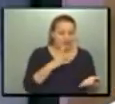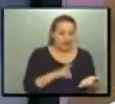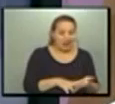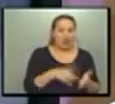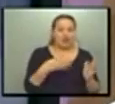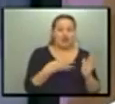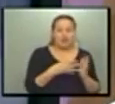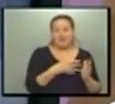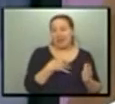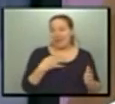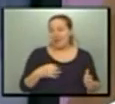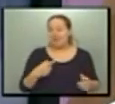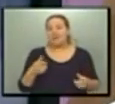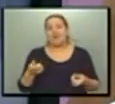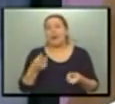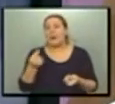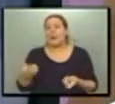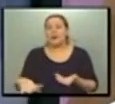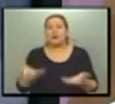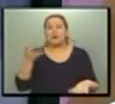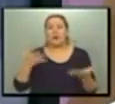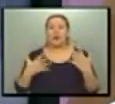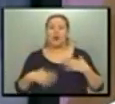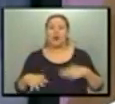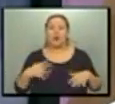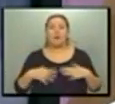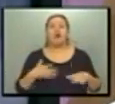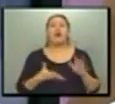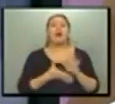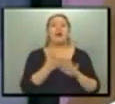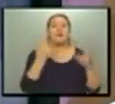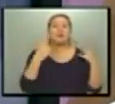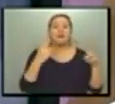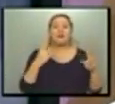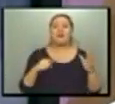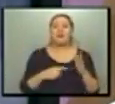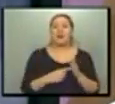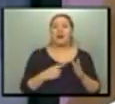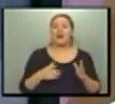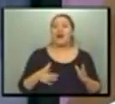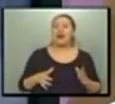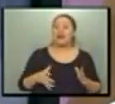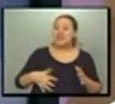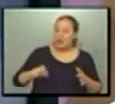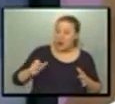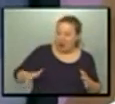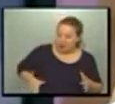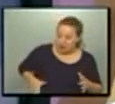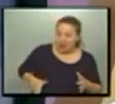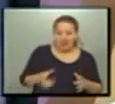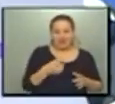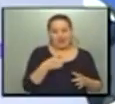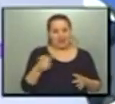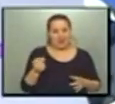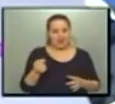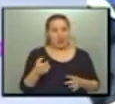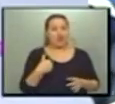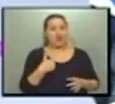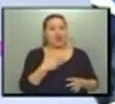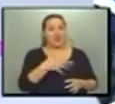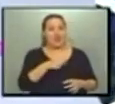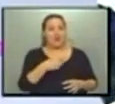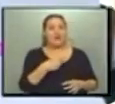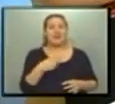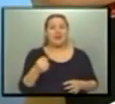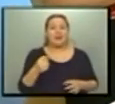bueno ahora días de lluvia de salir a pasear por el shopping, pero llévate 100 pesos en el bolsillo, nada más, ¿entendés? Para... Yo llevo 100 pesos, pero llevo